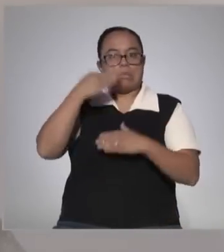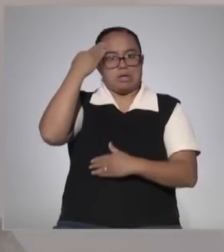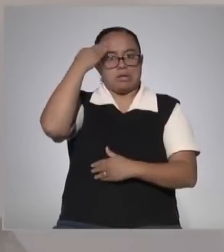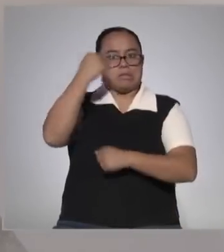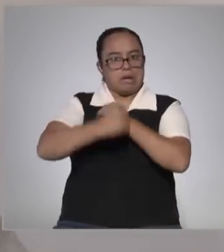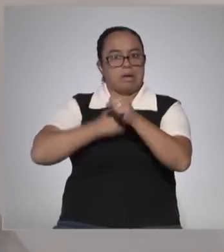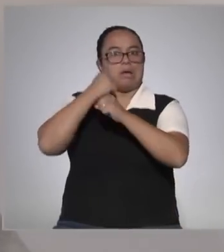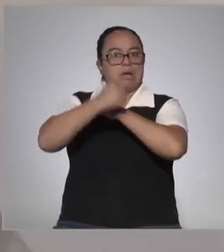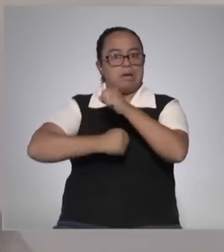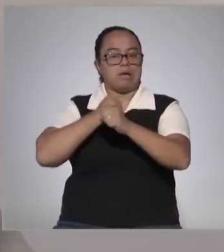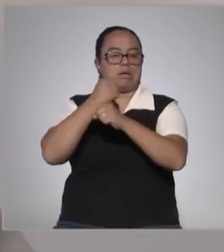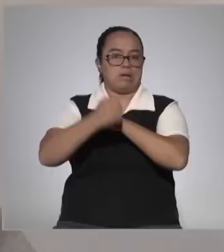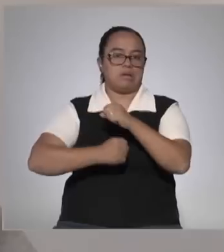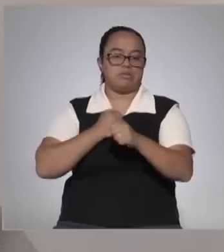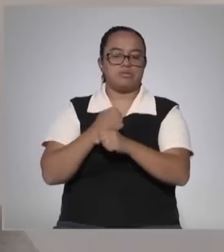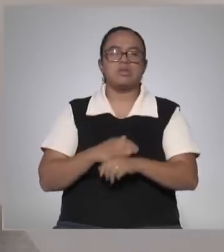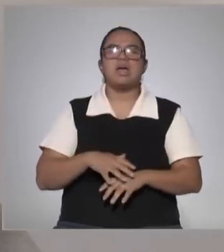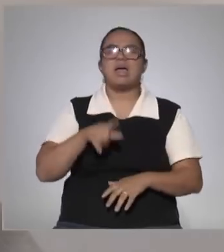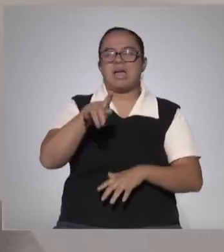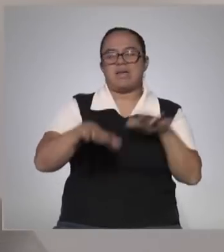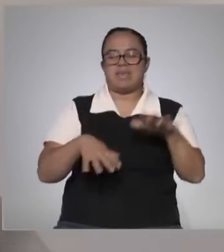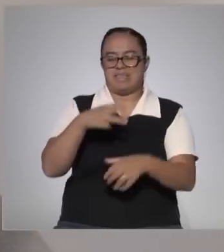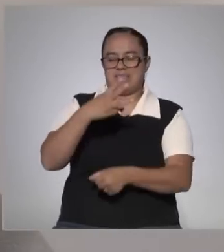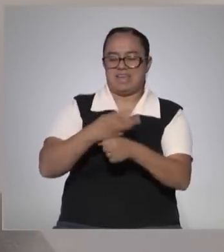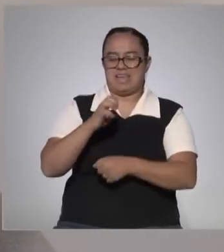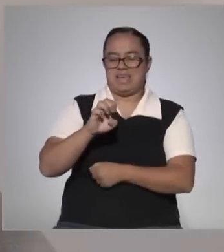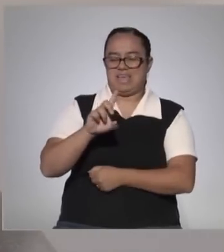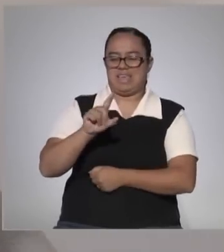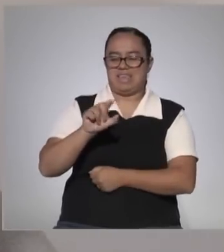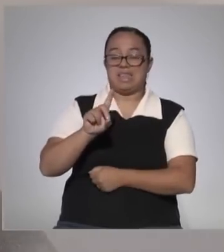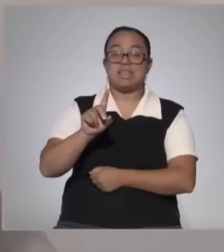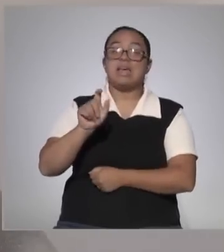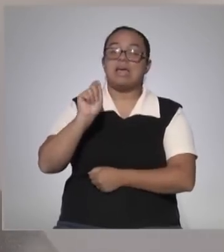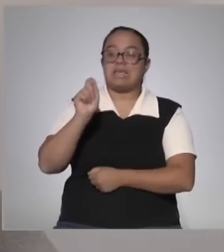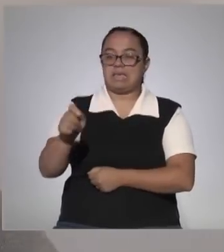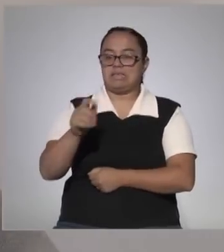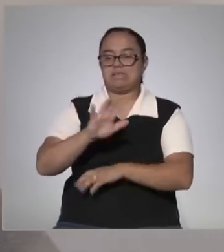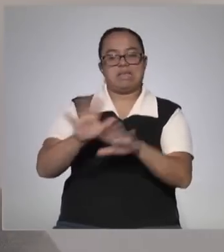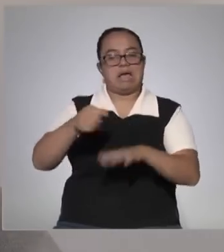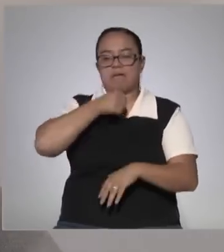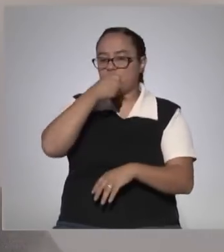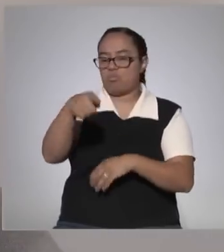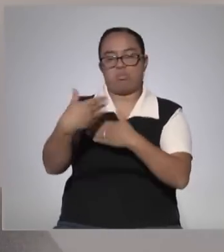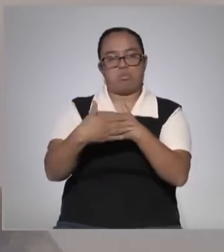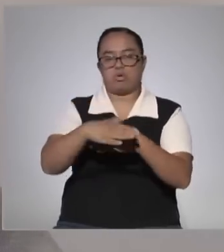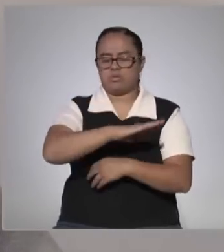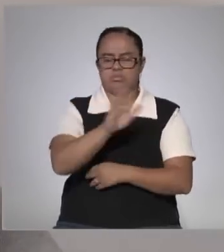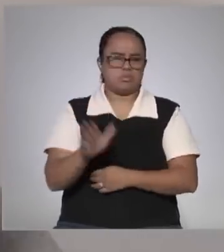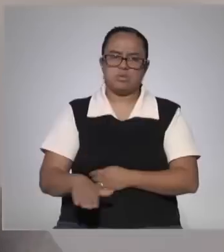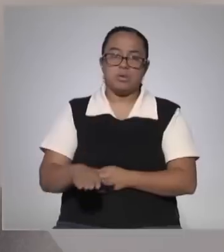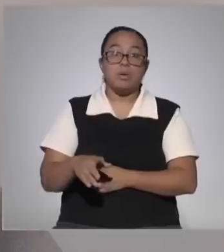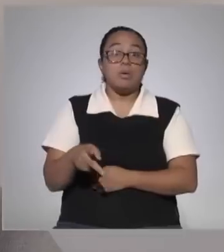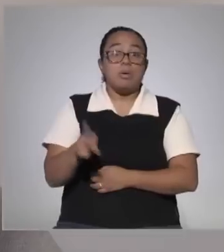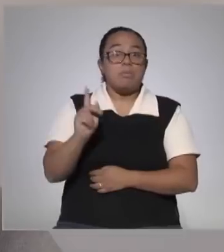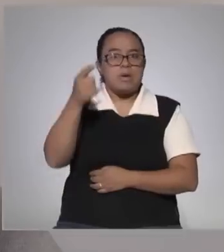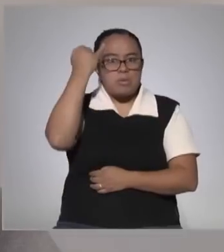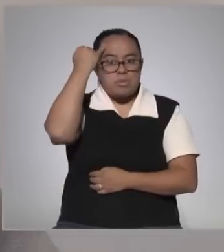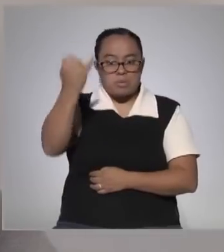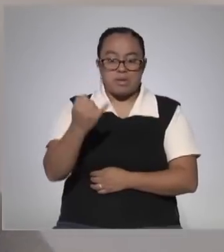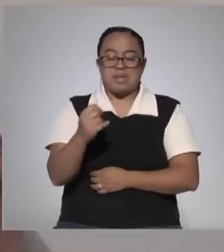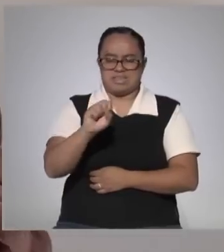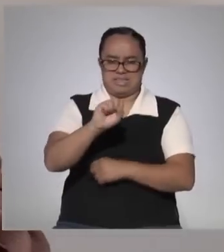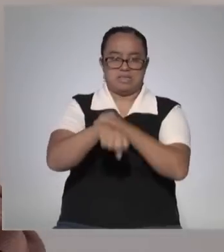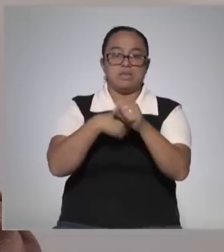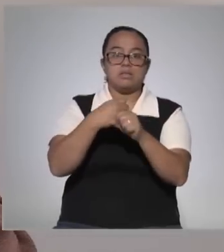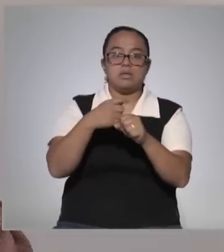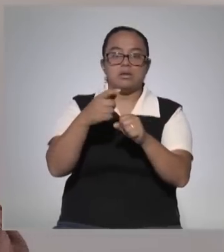de tercera edad, a veces se habla como, es la etapa final, pero ojo, ¿no? Ahora, actualmente esa etapa final se puede volver de 50 años.